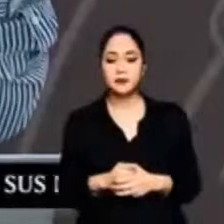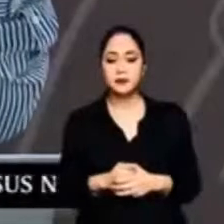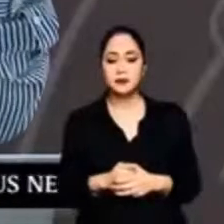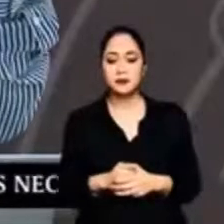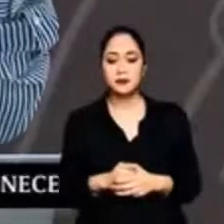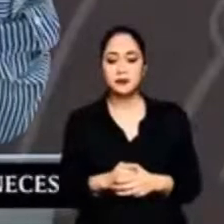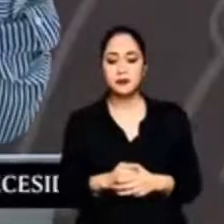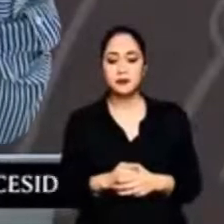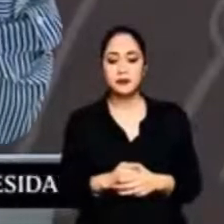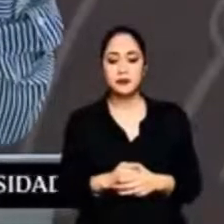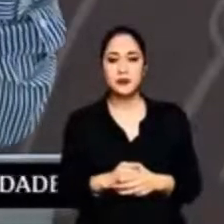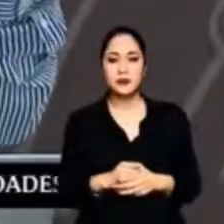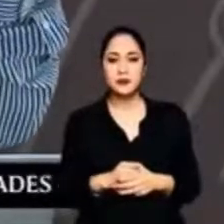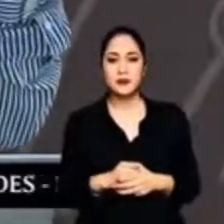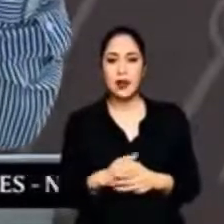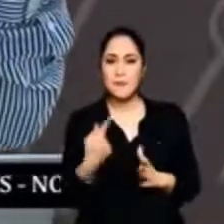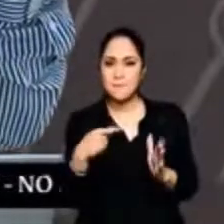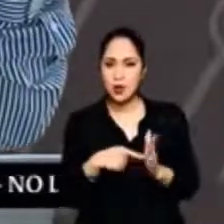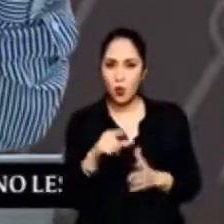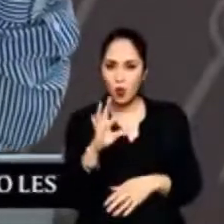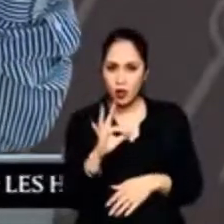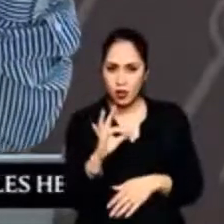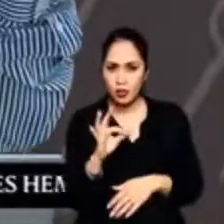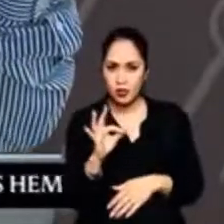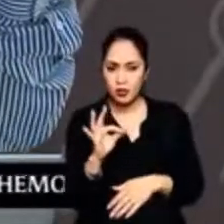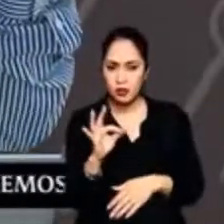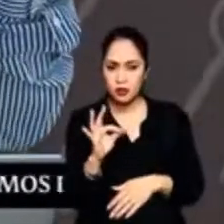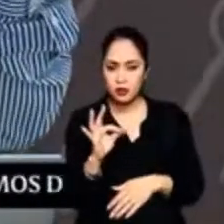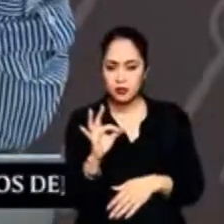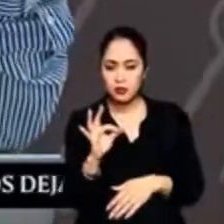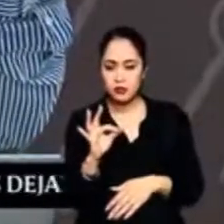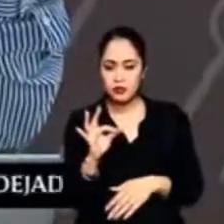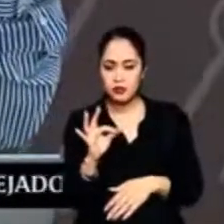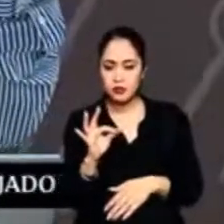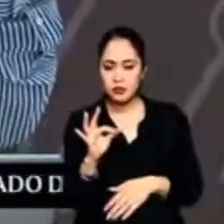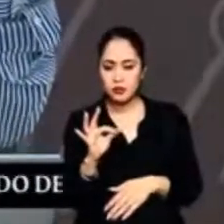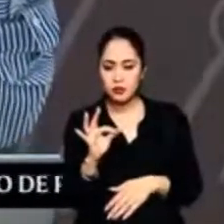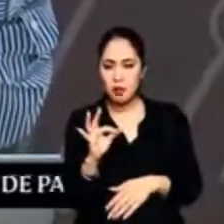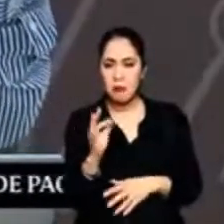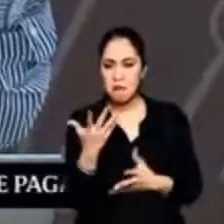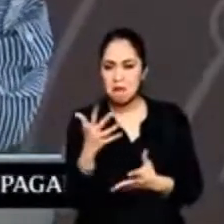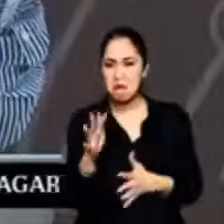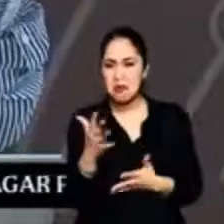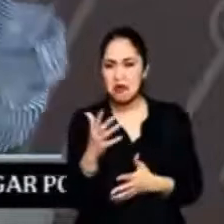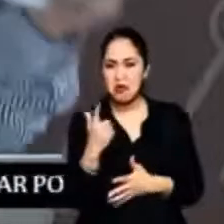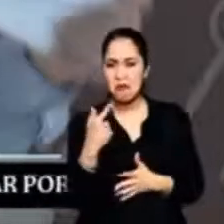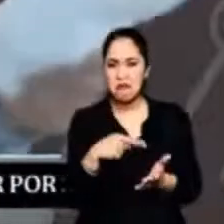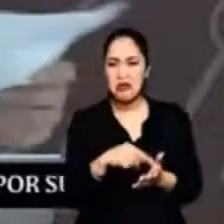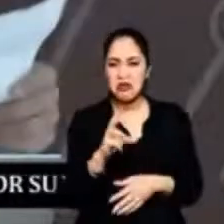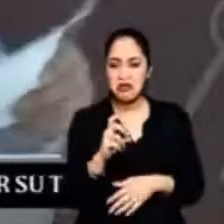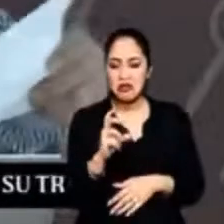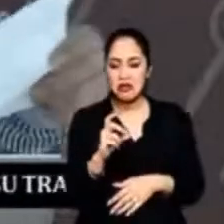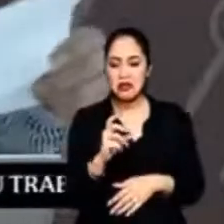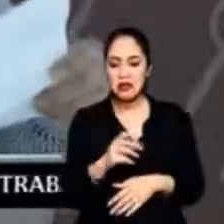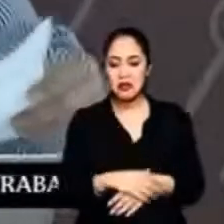Hay 1,040, ¿verdad? Según yo, 1,030 millones. Hay algo así, son 1,030.